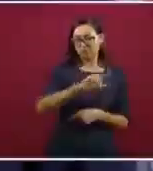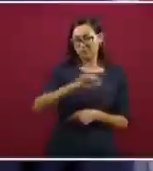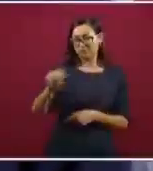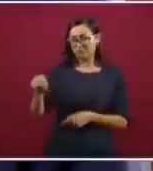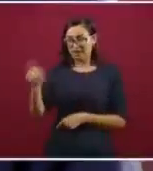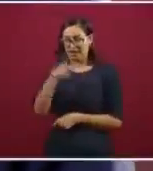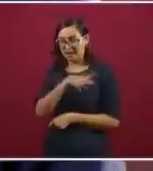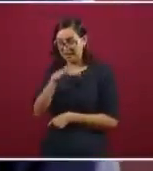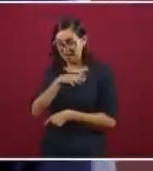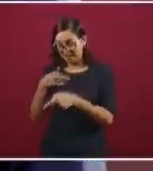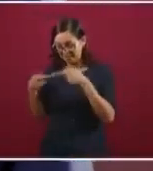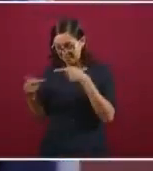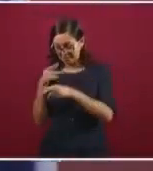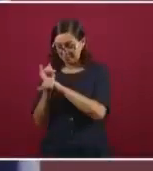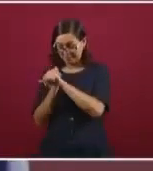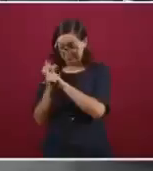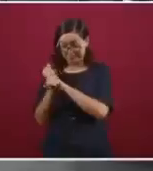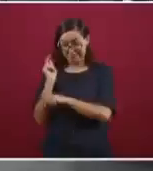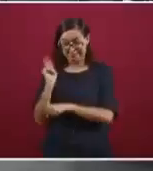se prepara para